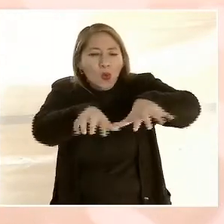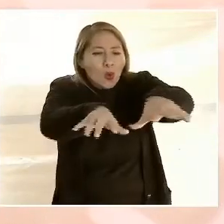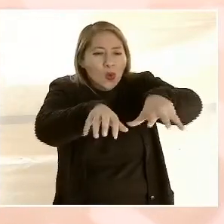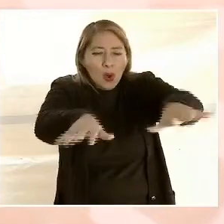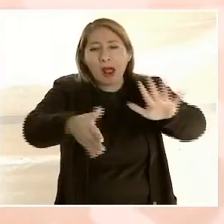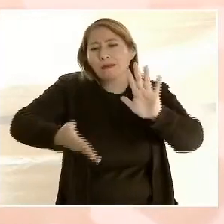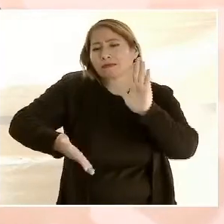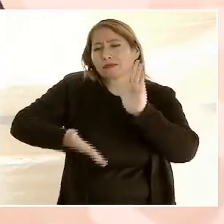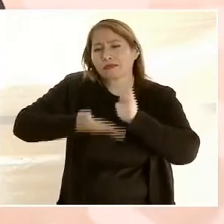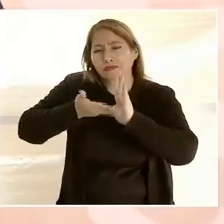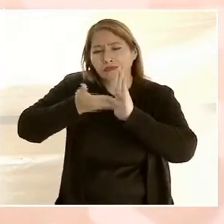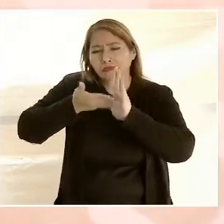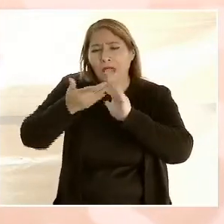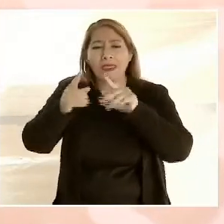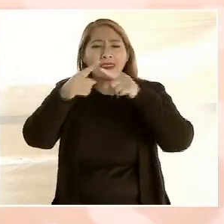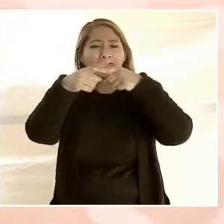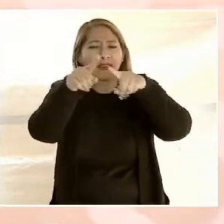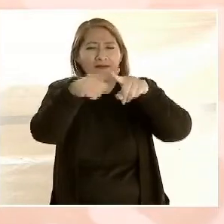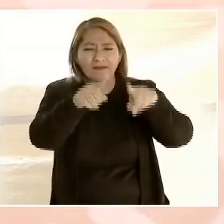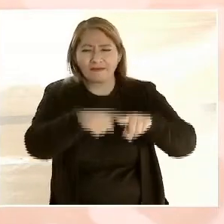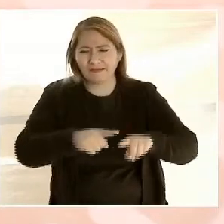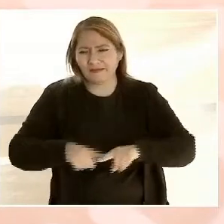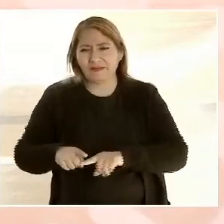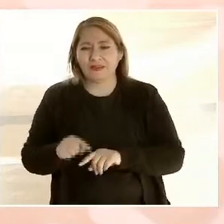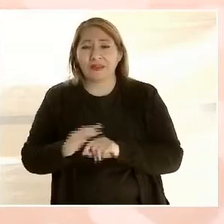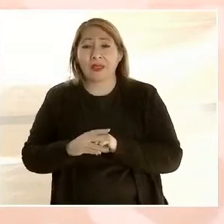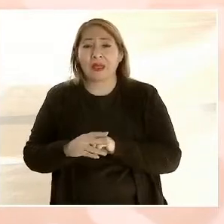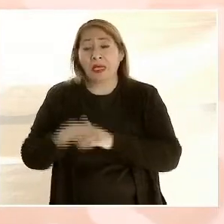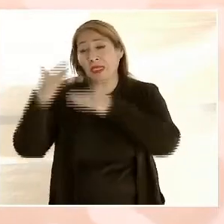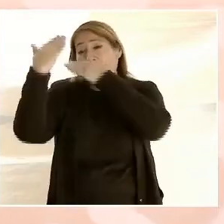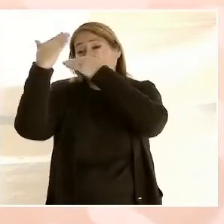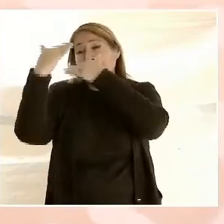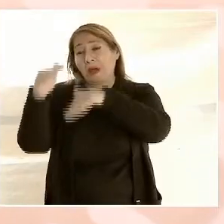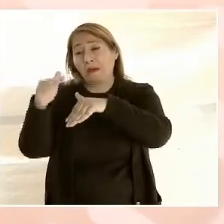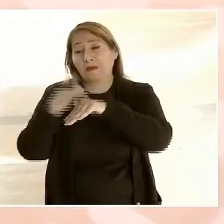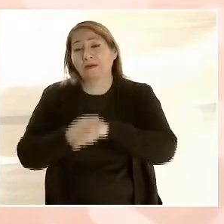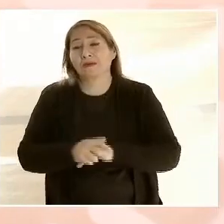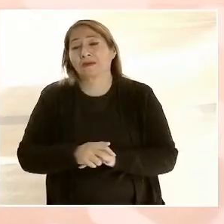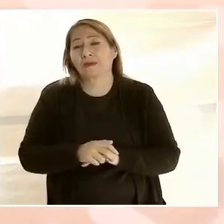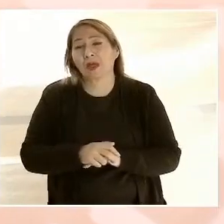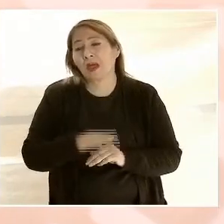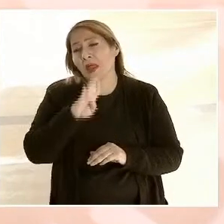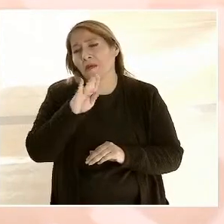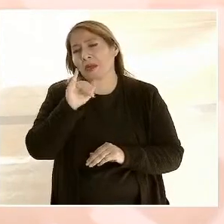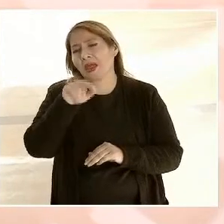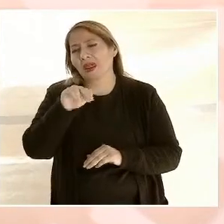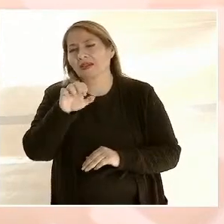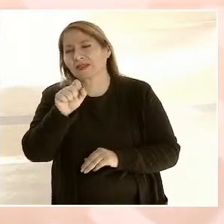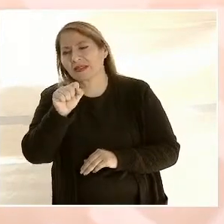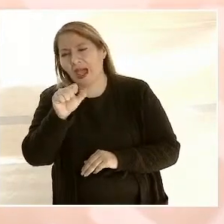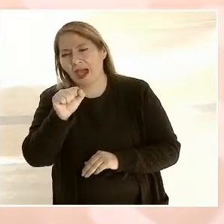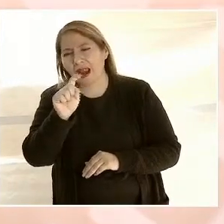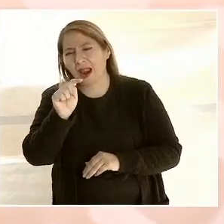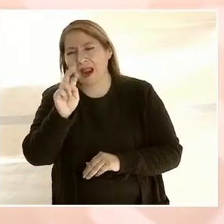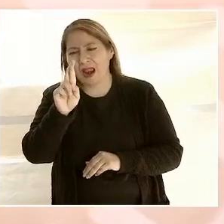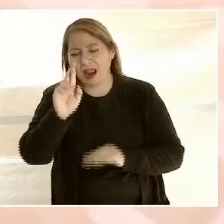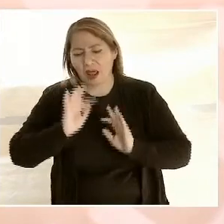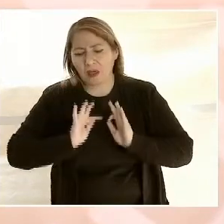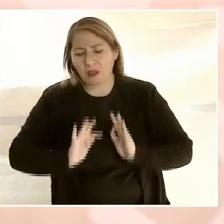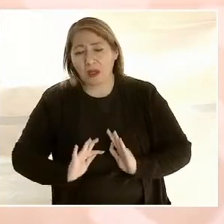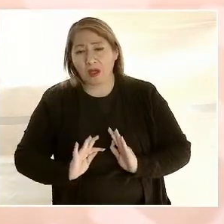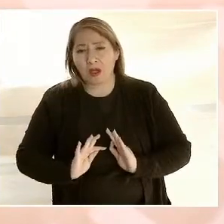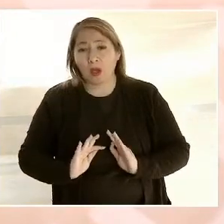la construcción de sucursales del Banco del Bienestar,